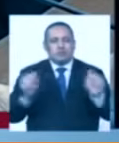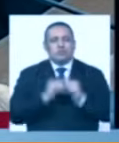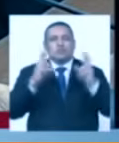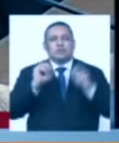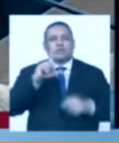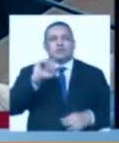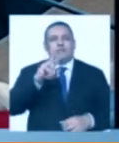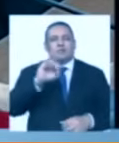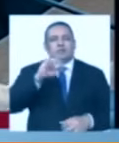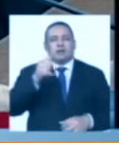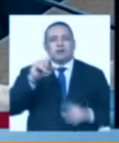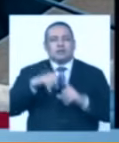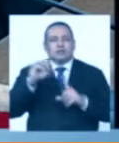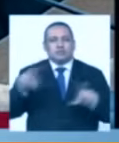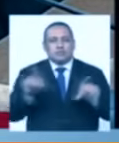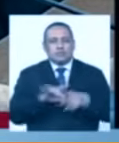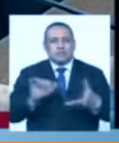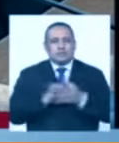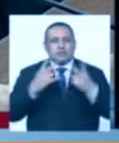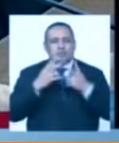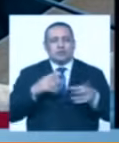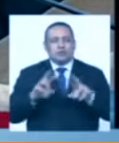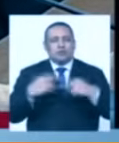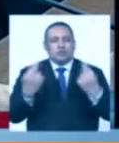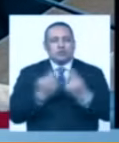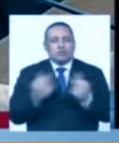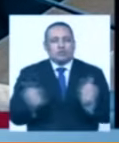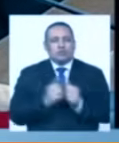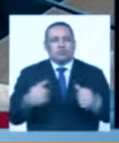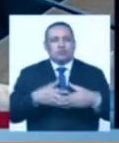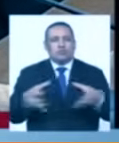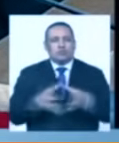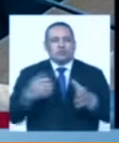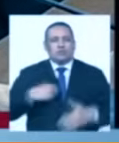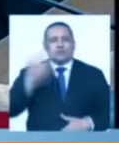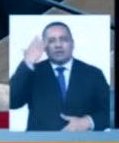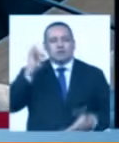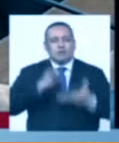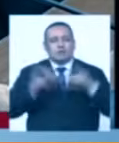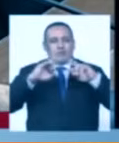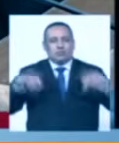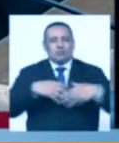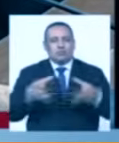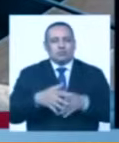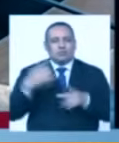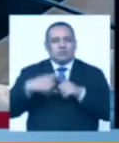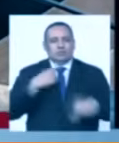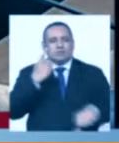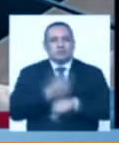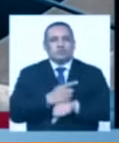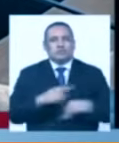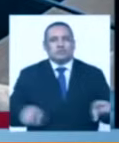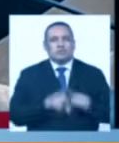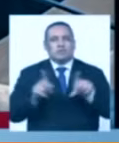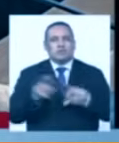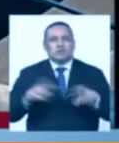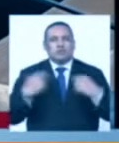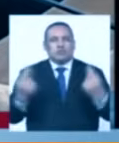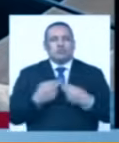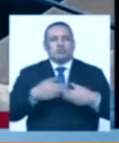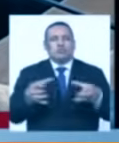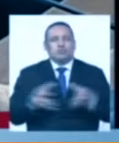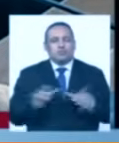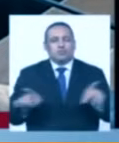caso Lava Jato y Odebrecht. Luego, usted se reúne con militantes apristas investigados por una serie de delitos. Se reúne con un